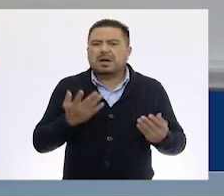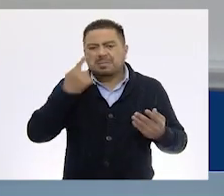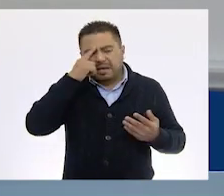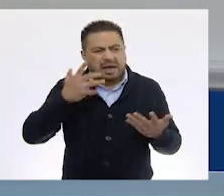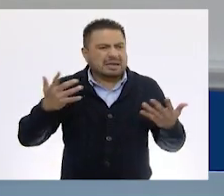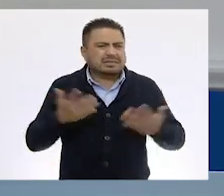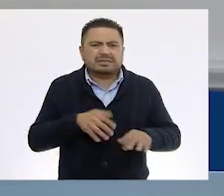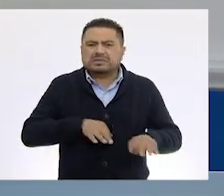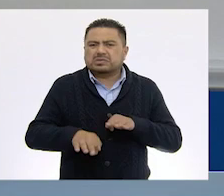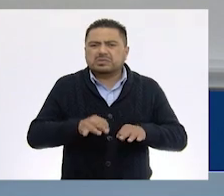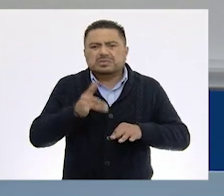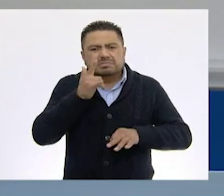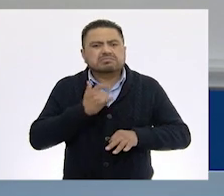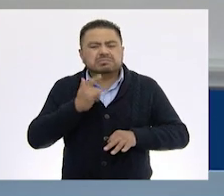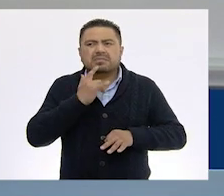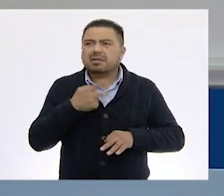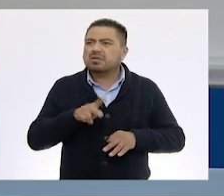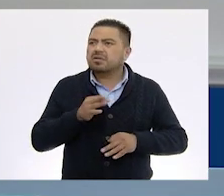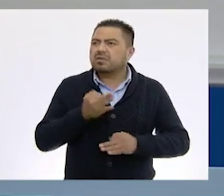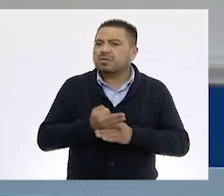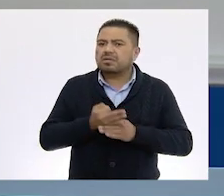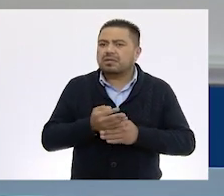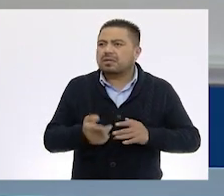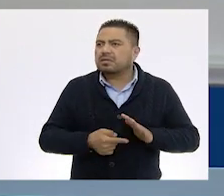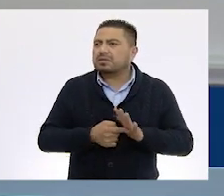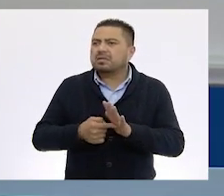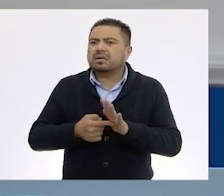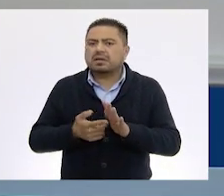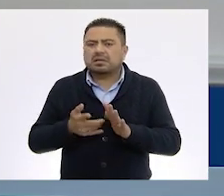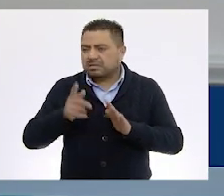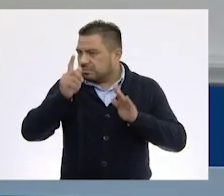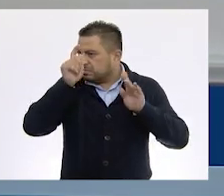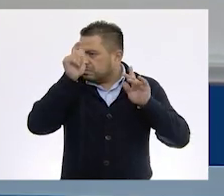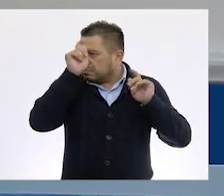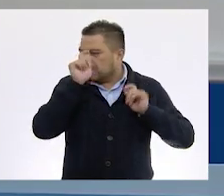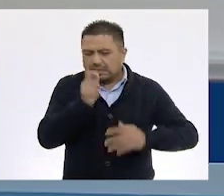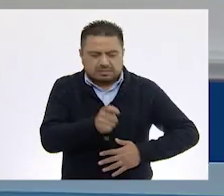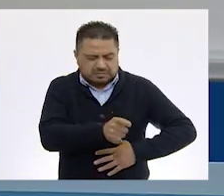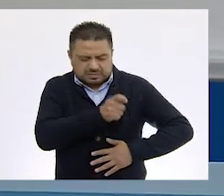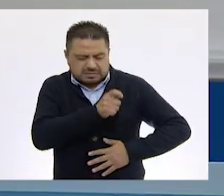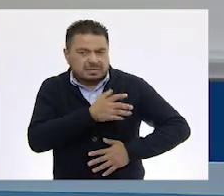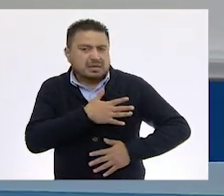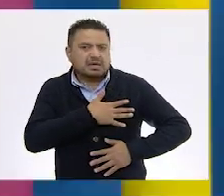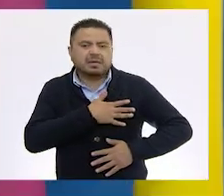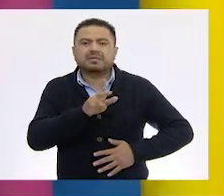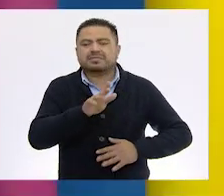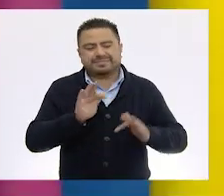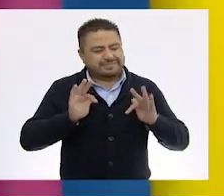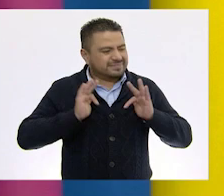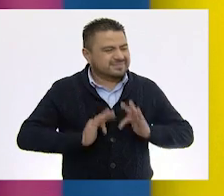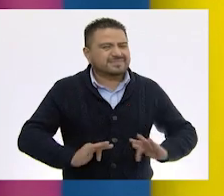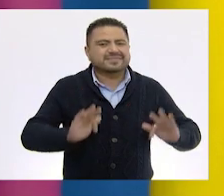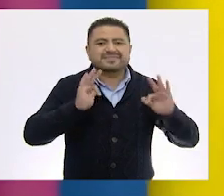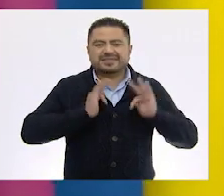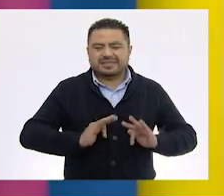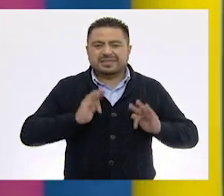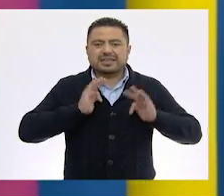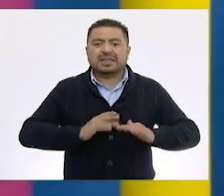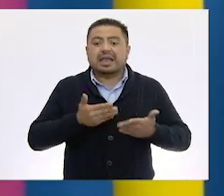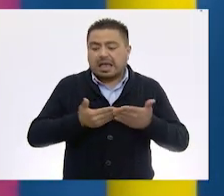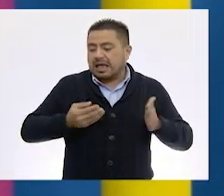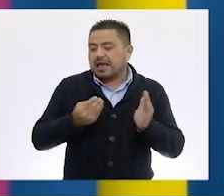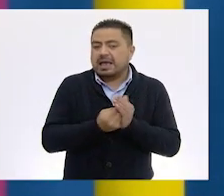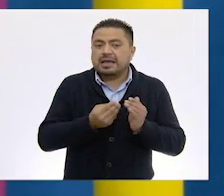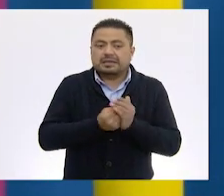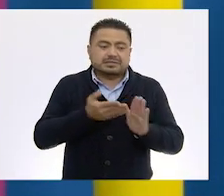un gran trabajo! Y hasta traigo mi gorrito y mi lupa. Tranquilo, inspector Raulito. En las